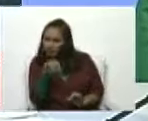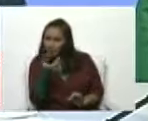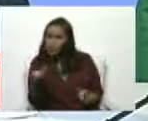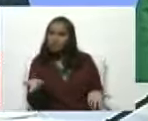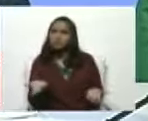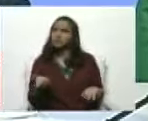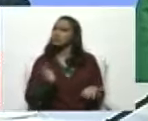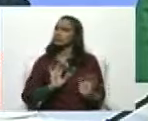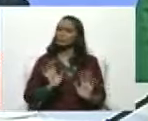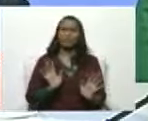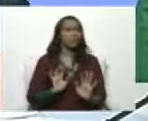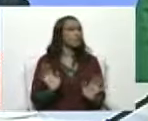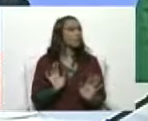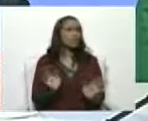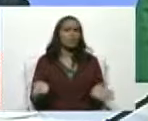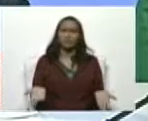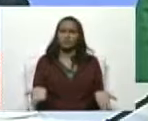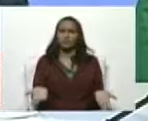Tenemos argumentos, ¿vale?